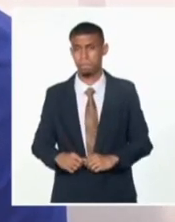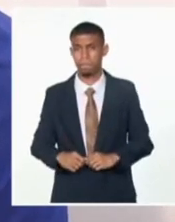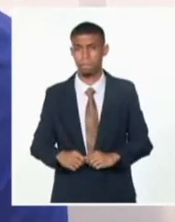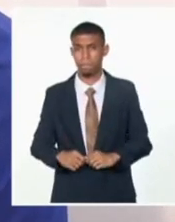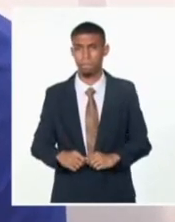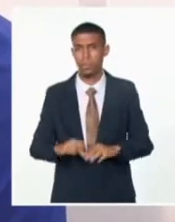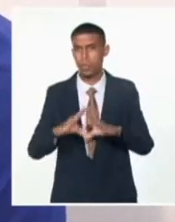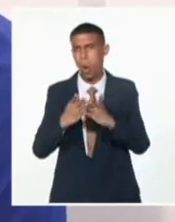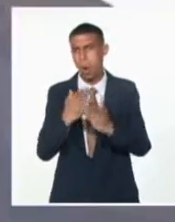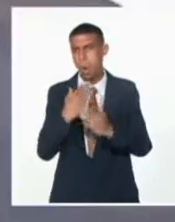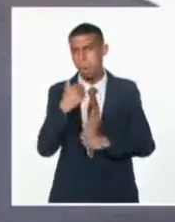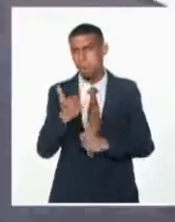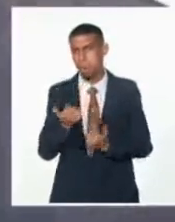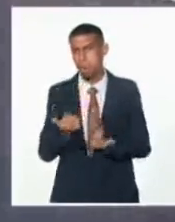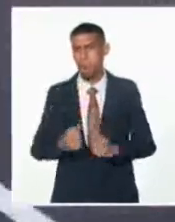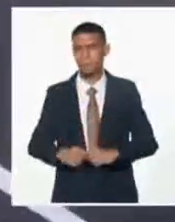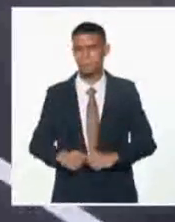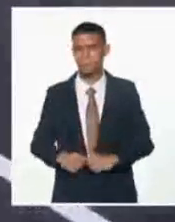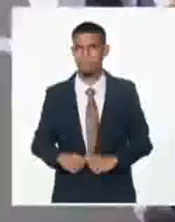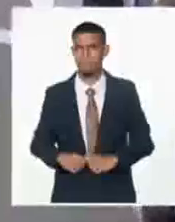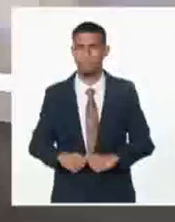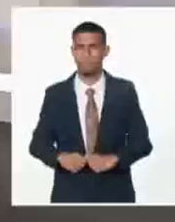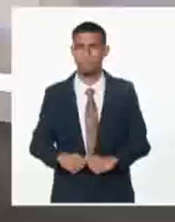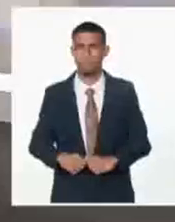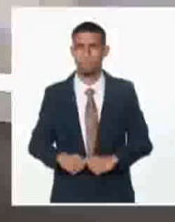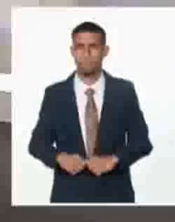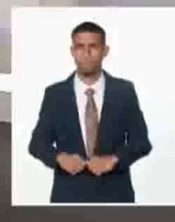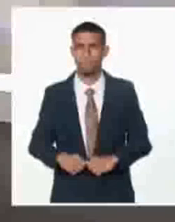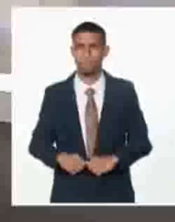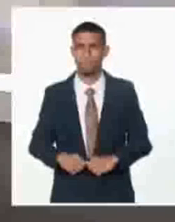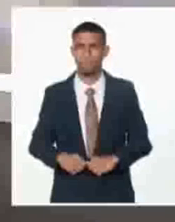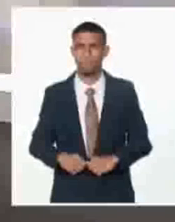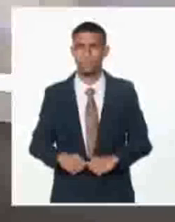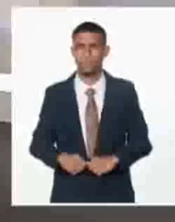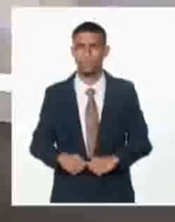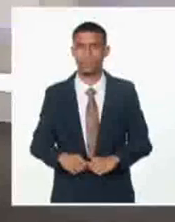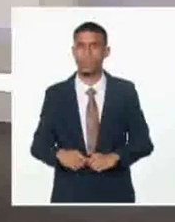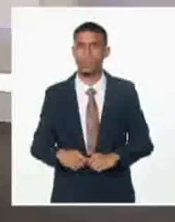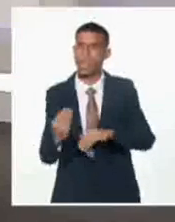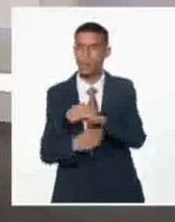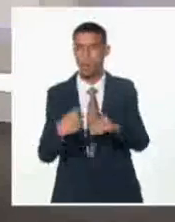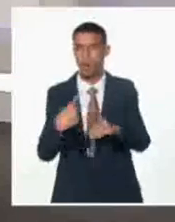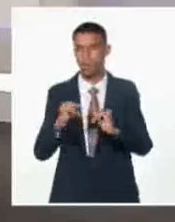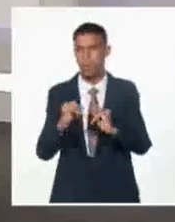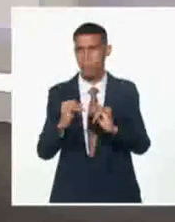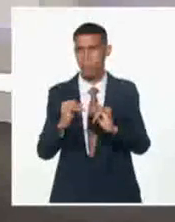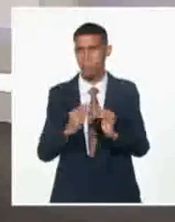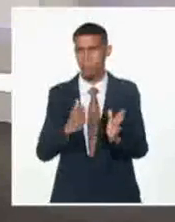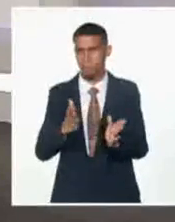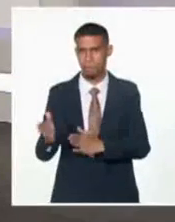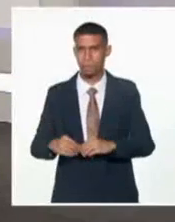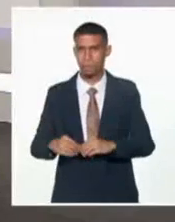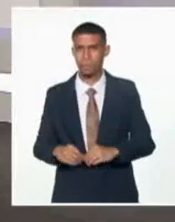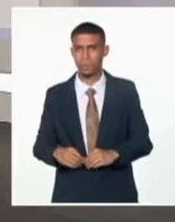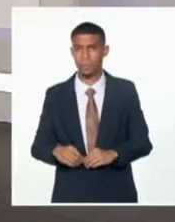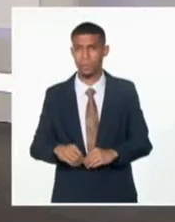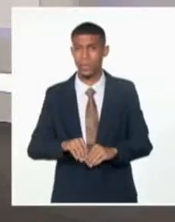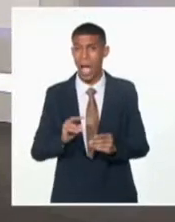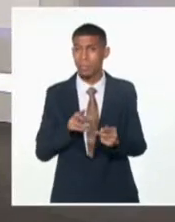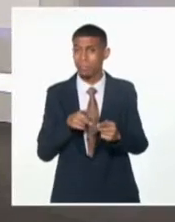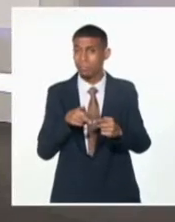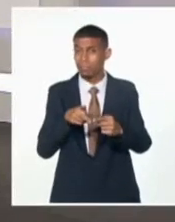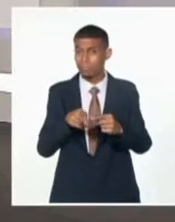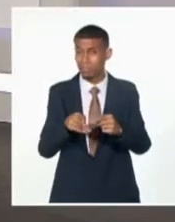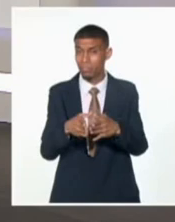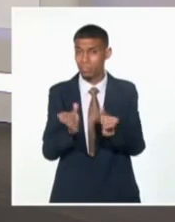salga como realmente espero que pueda salir. Cambiamos de tema a la ceremonia oficial de inauguración perteneciente a la